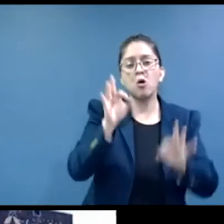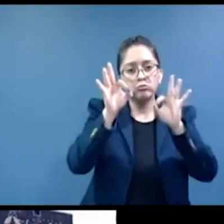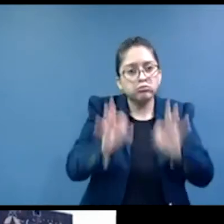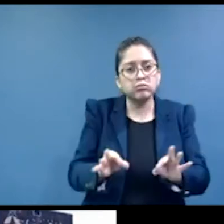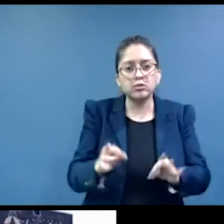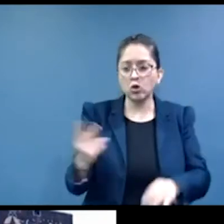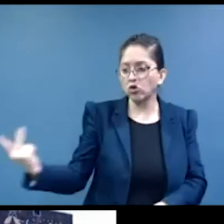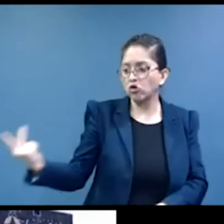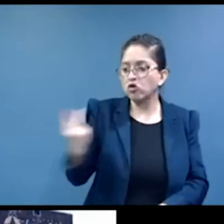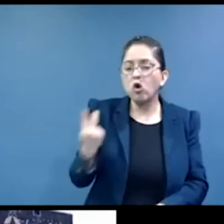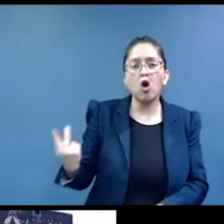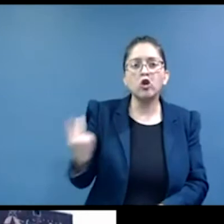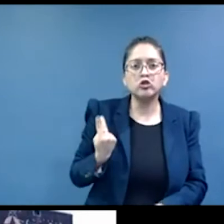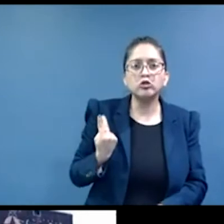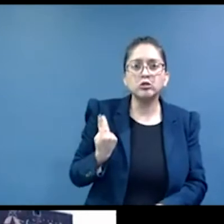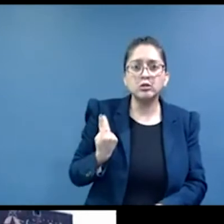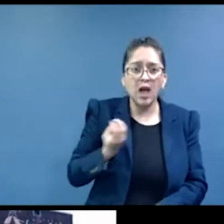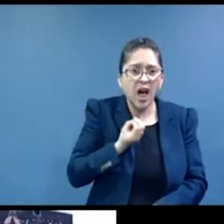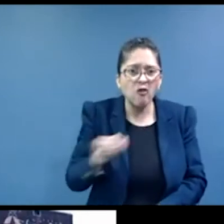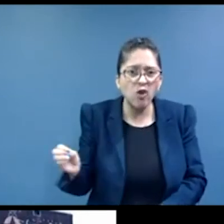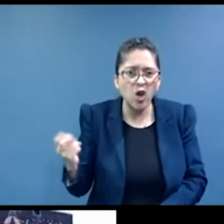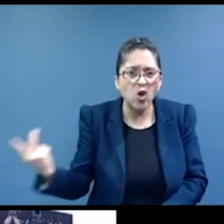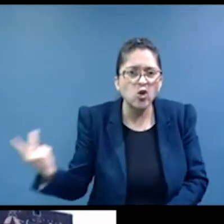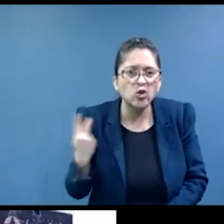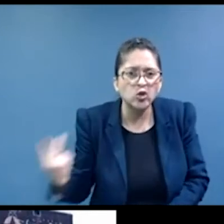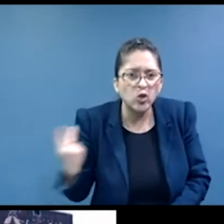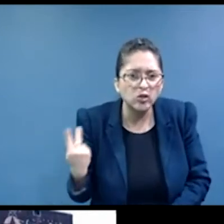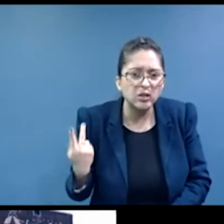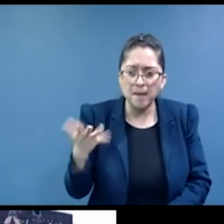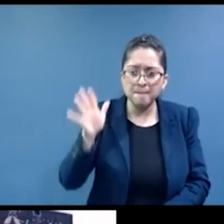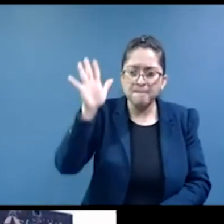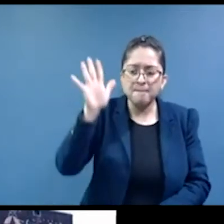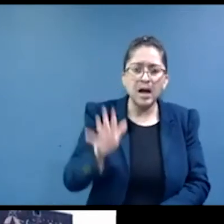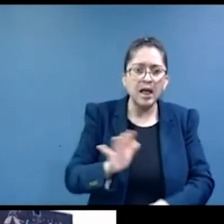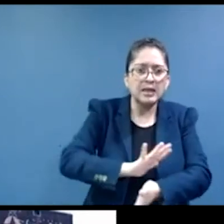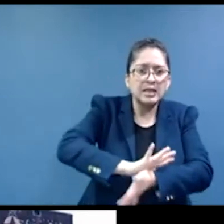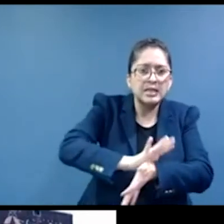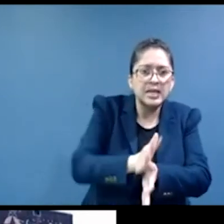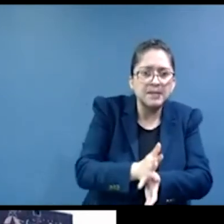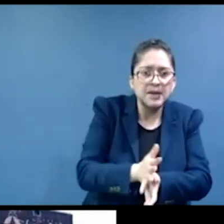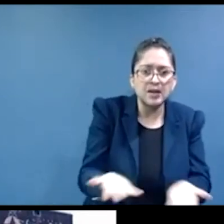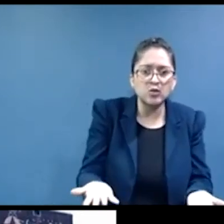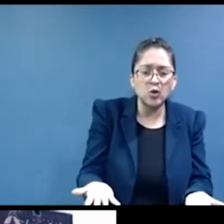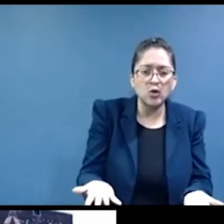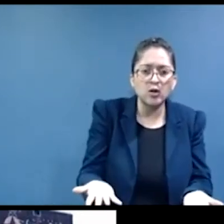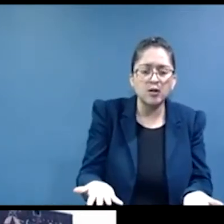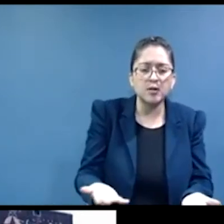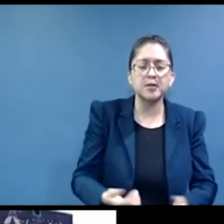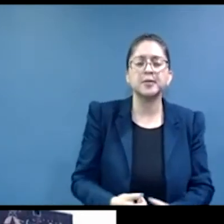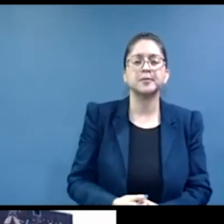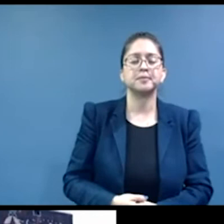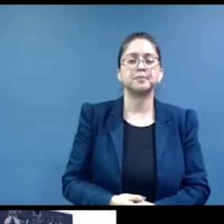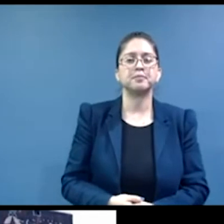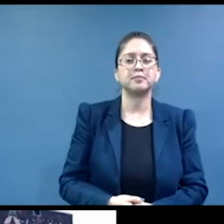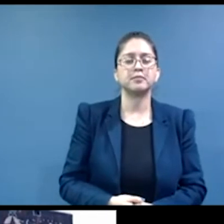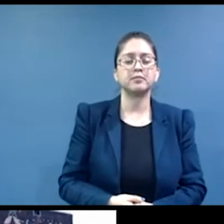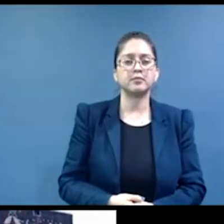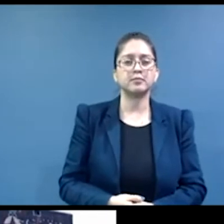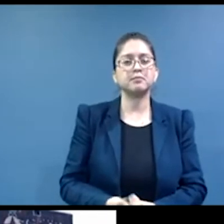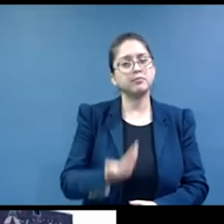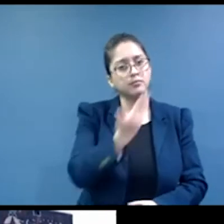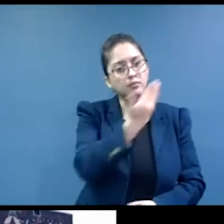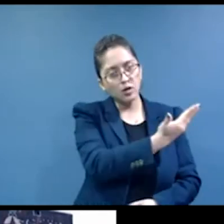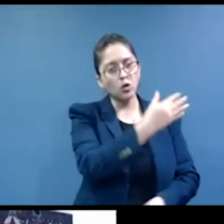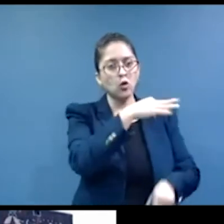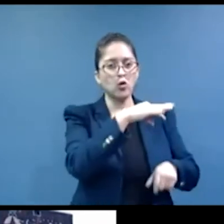tanto genera una discriminación pues indirecta, ¿no? De facto. Y en este sentido quisiera regresar con la doctora